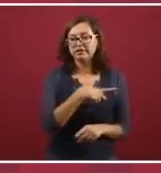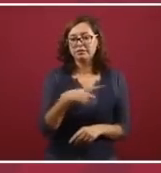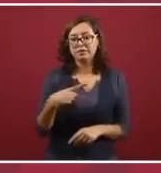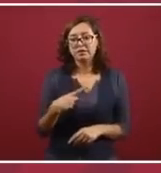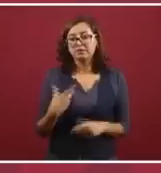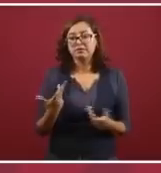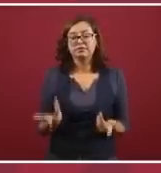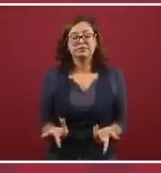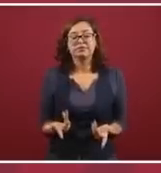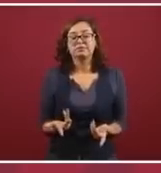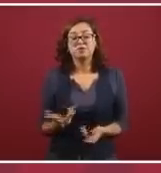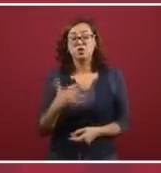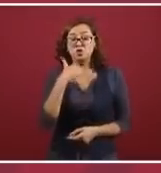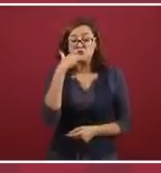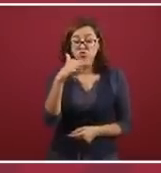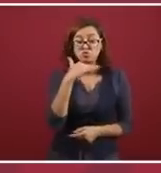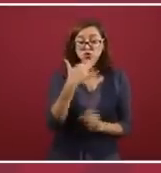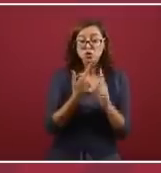Huejutla